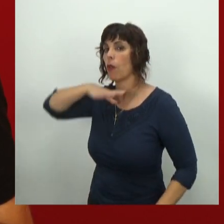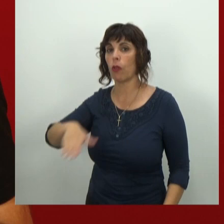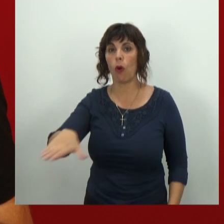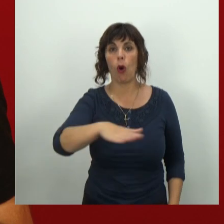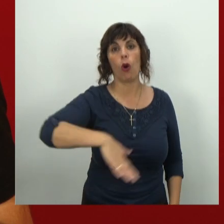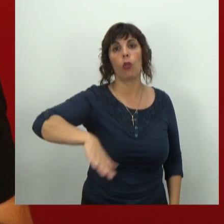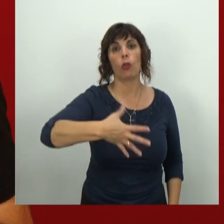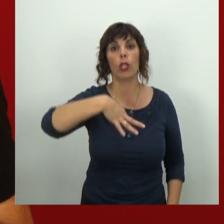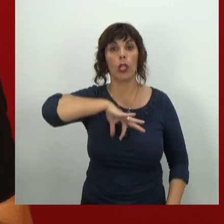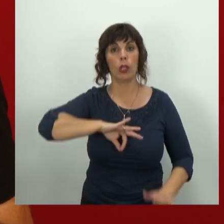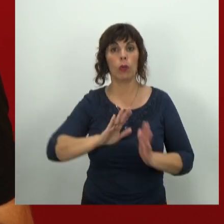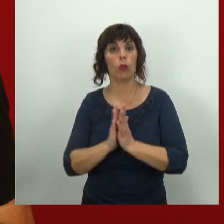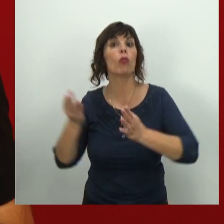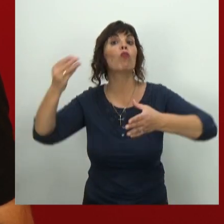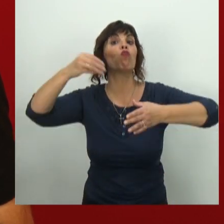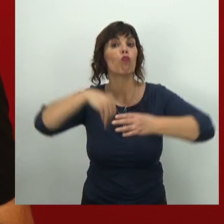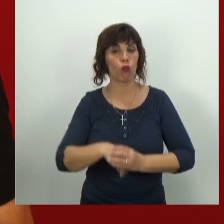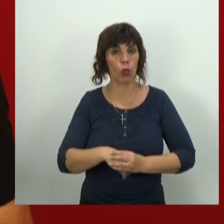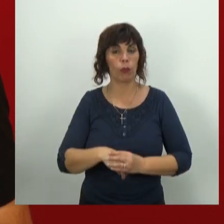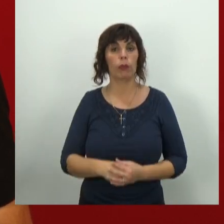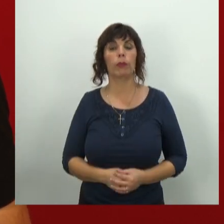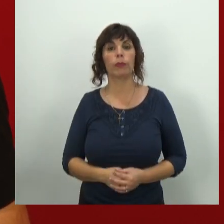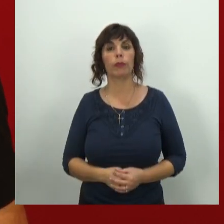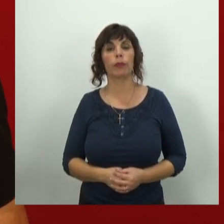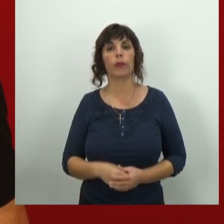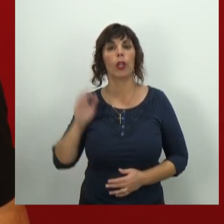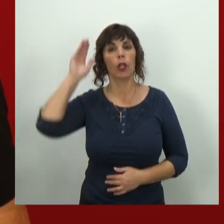Santo, como dice Romanos 14, 17.